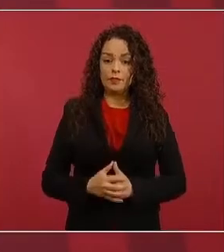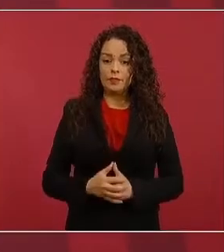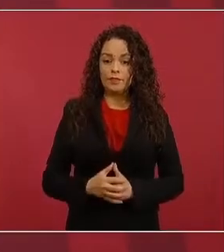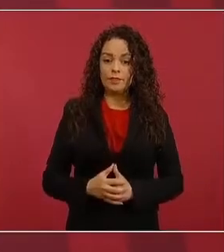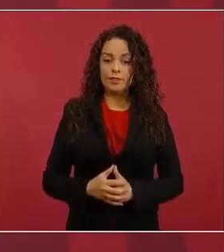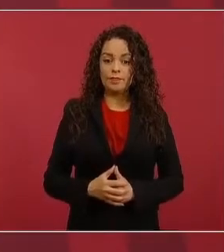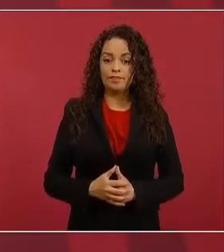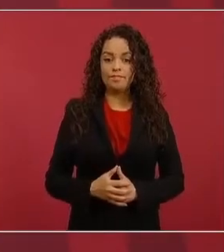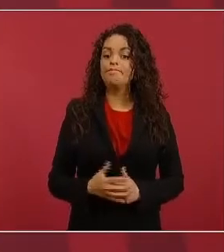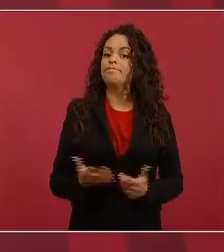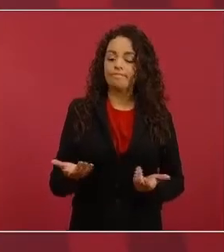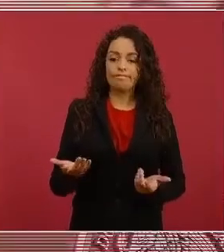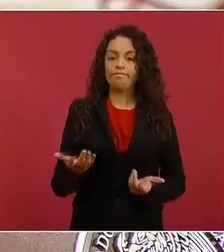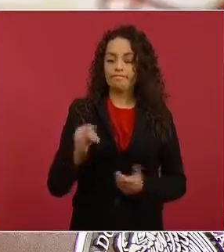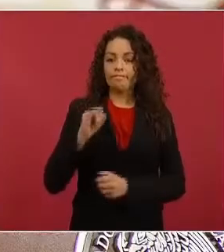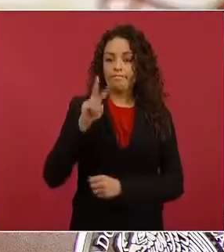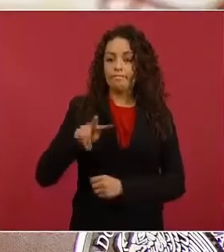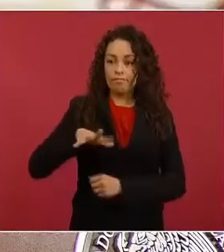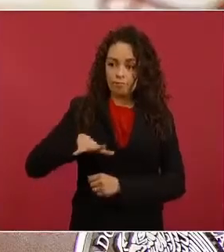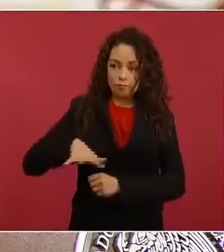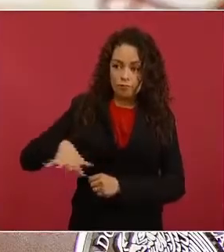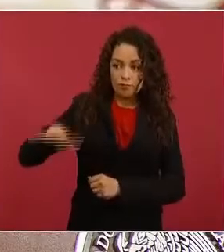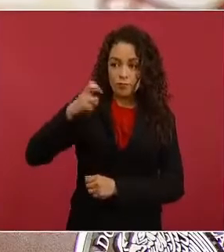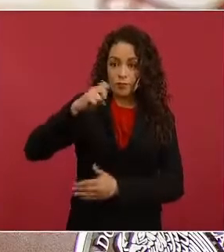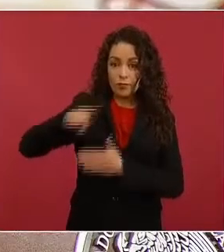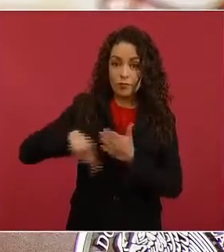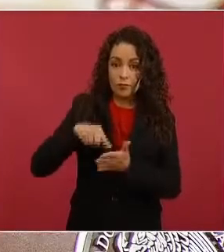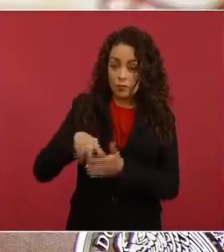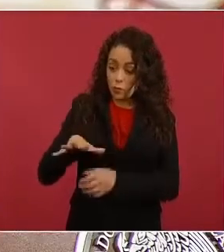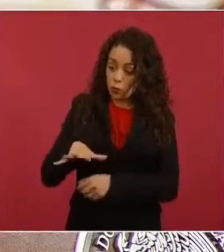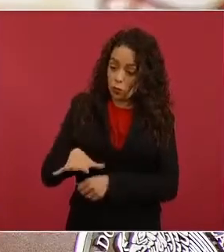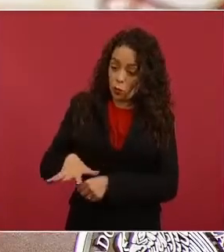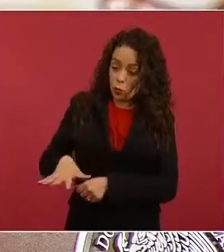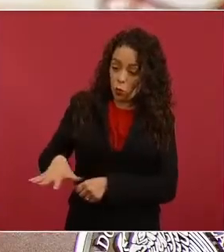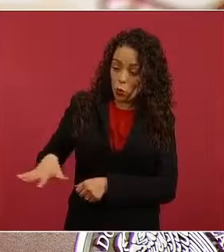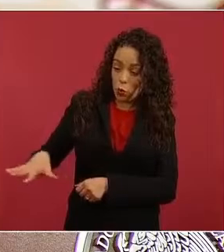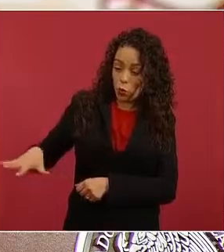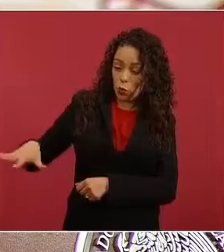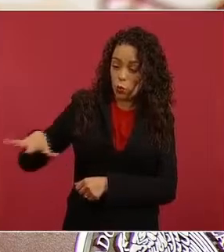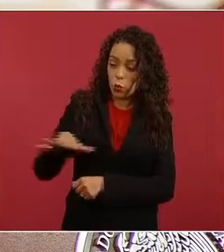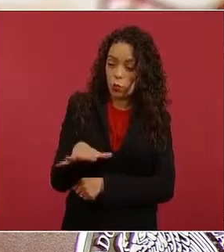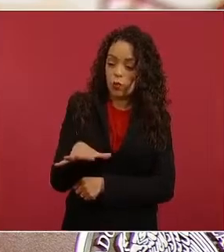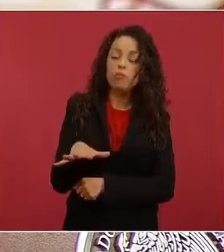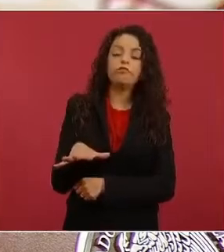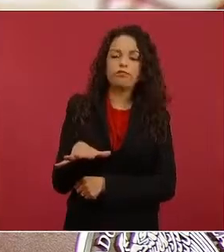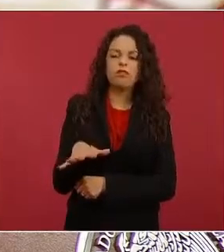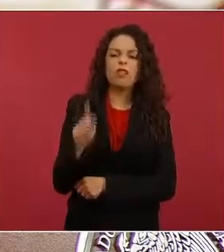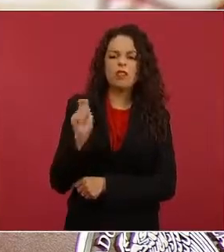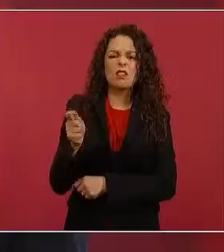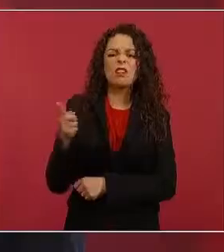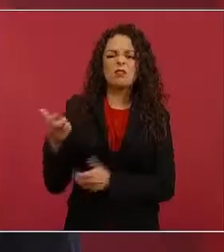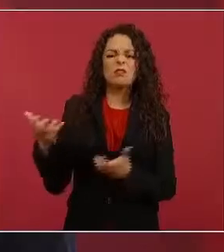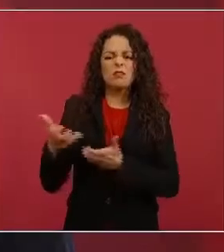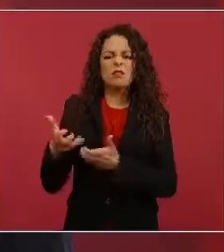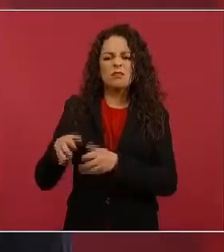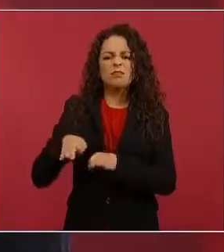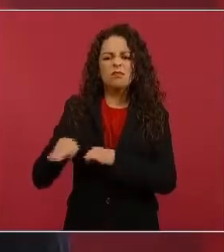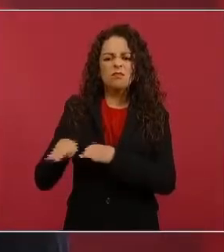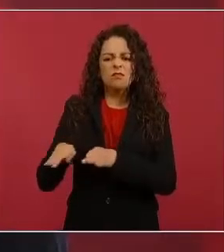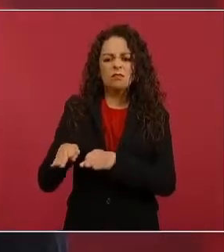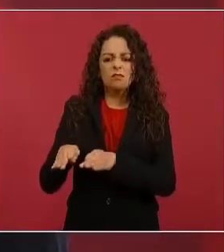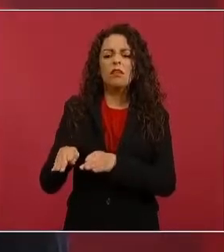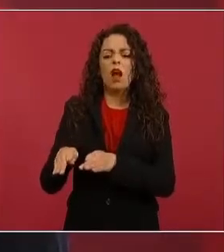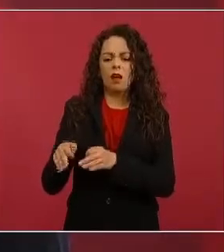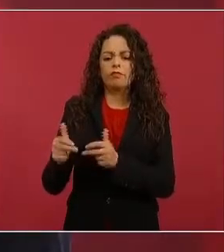Entonces, toda esa zona se dedicaba a la actividad textil,